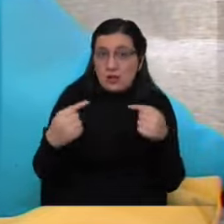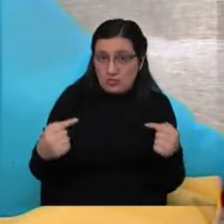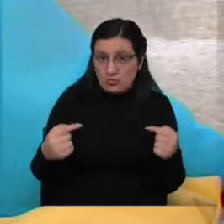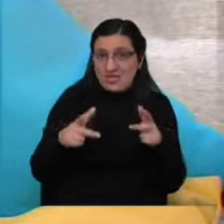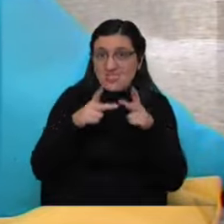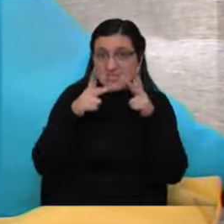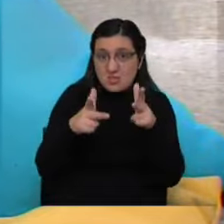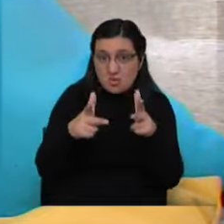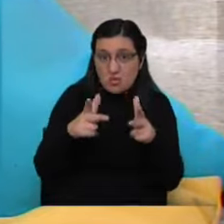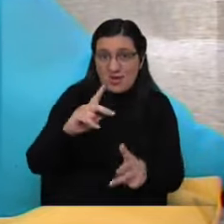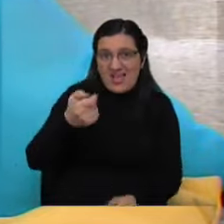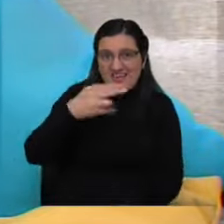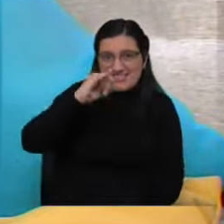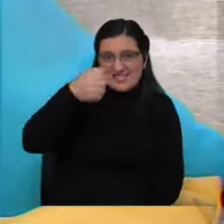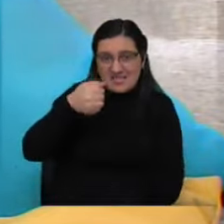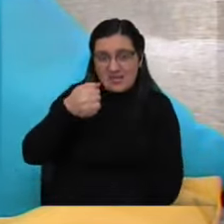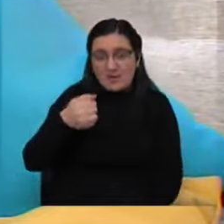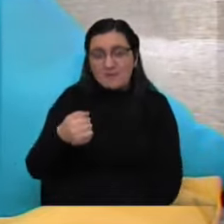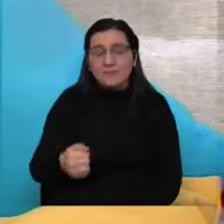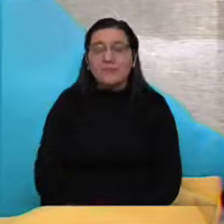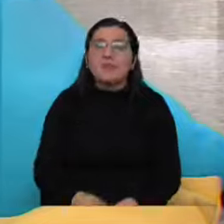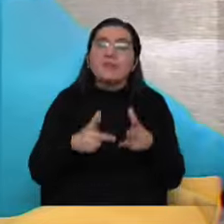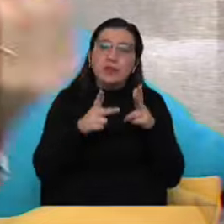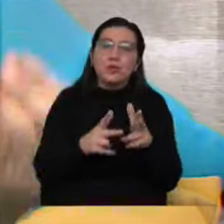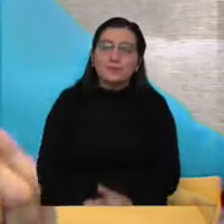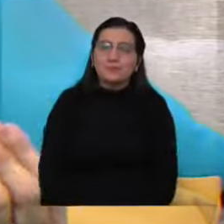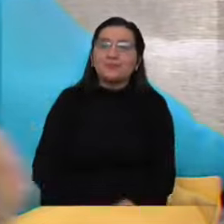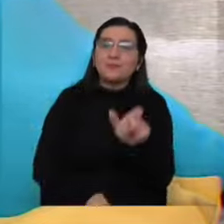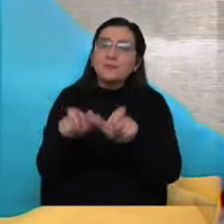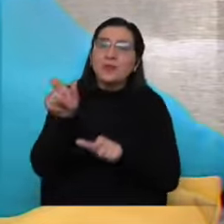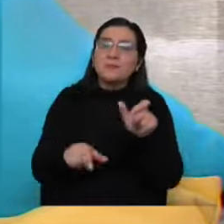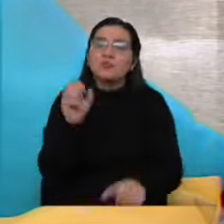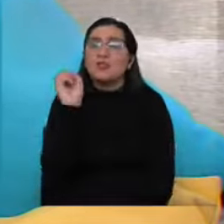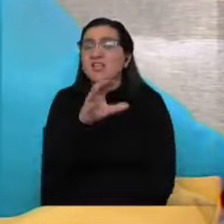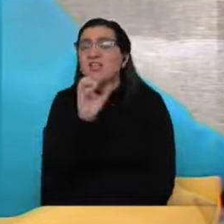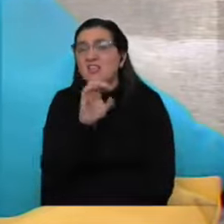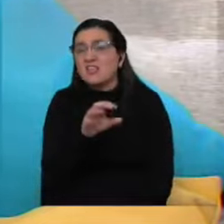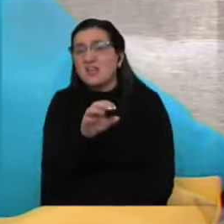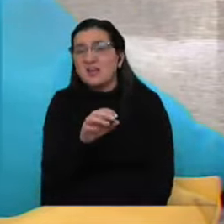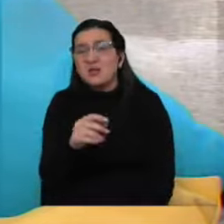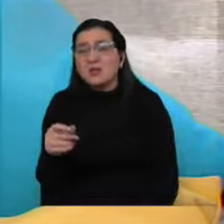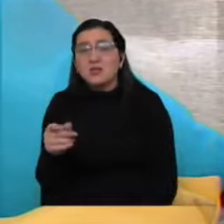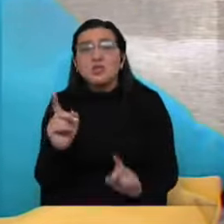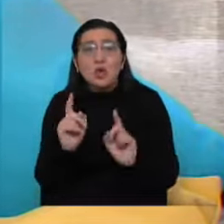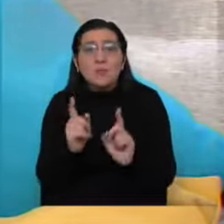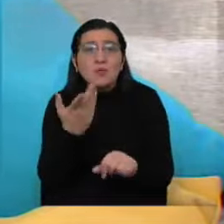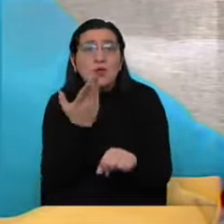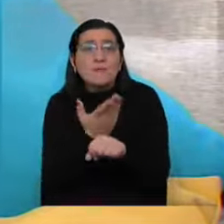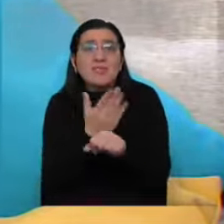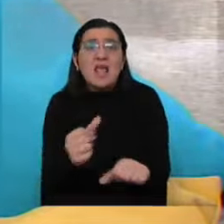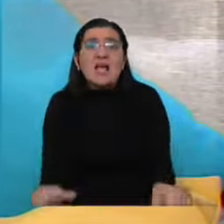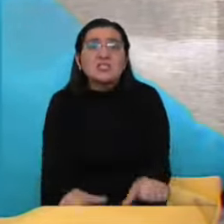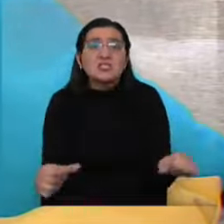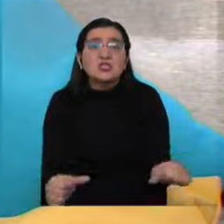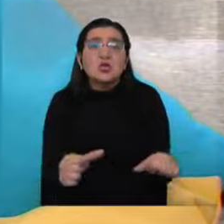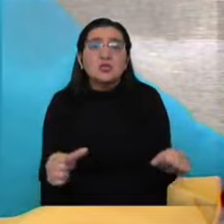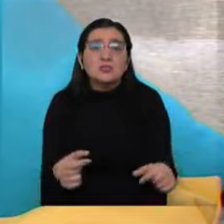Es que los que critican esta compra son como una contradicción no como que son los mismos que piden acciones